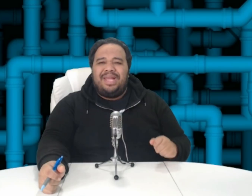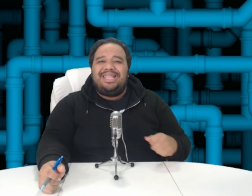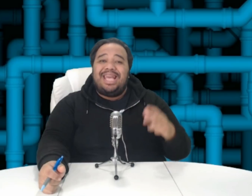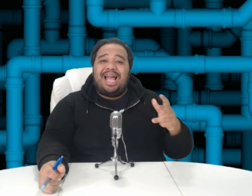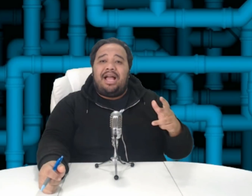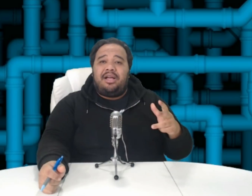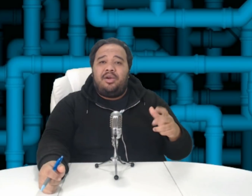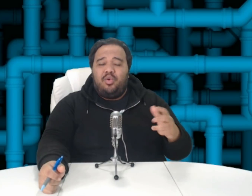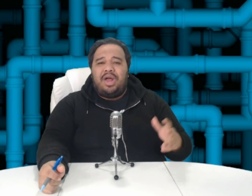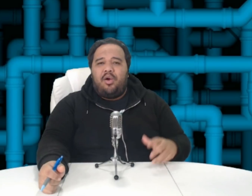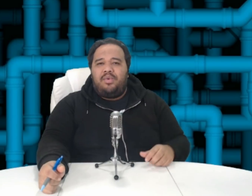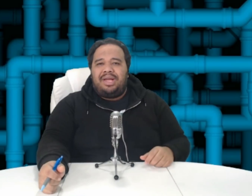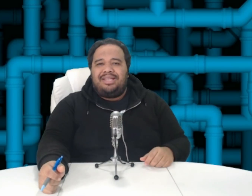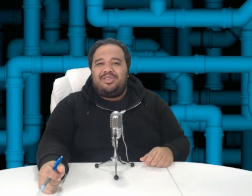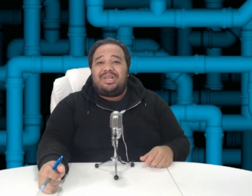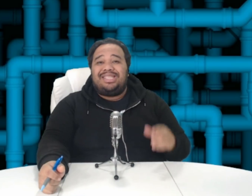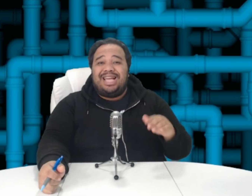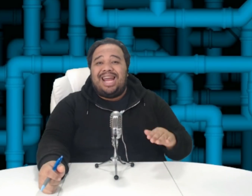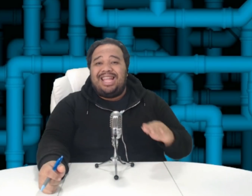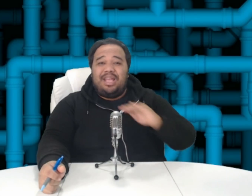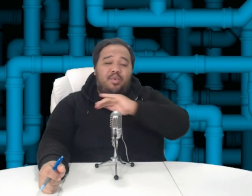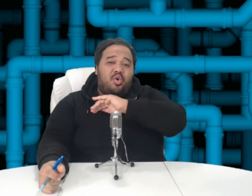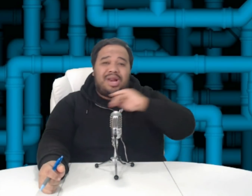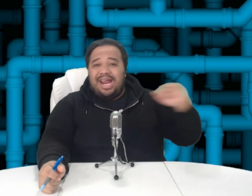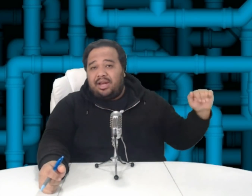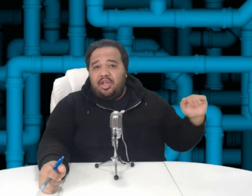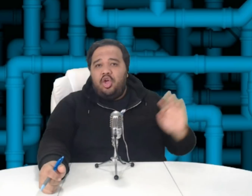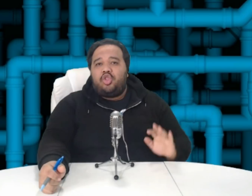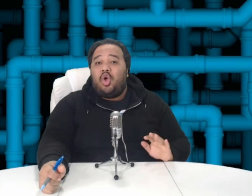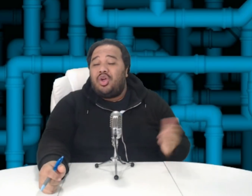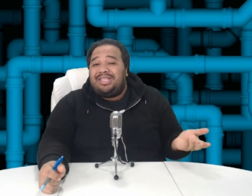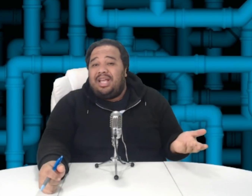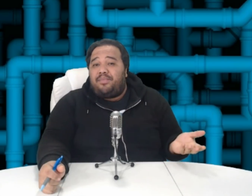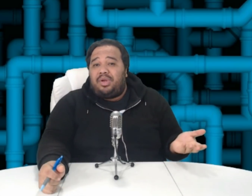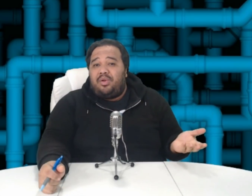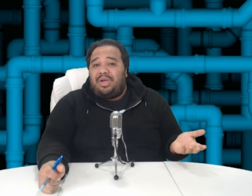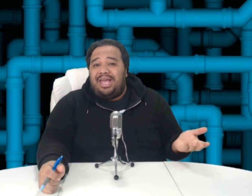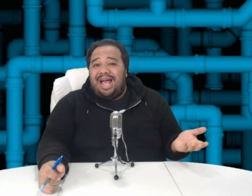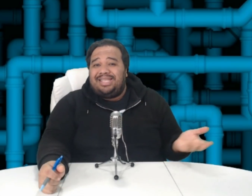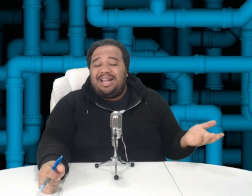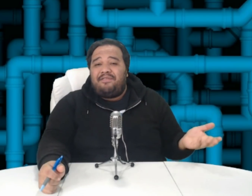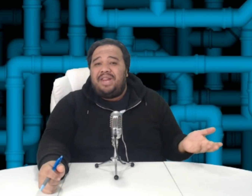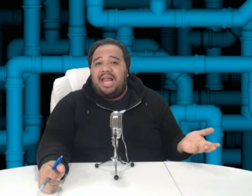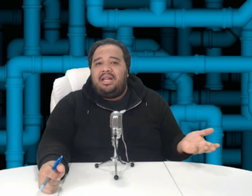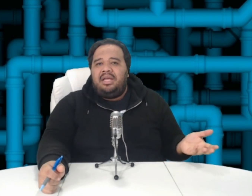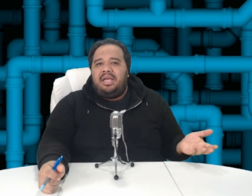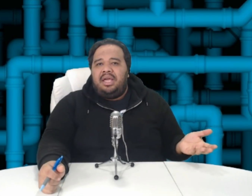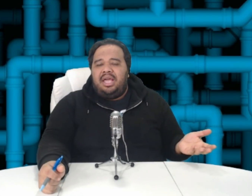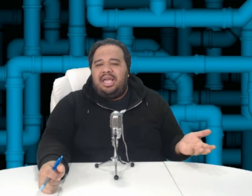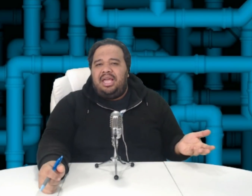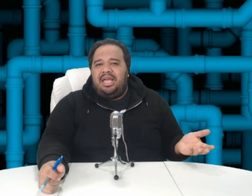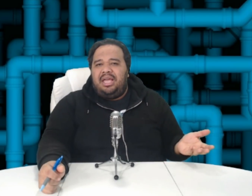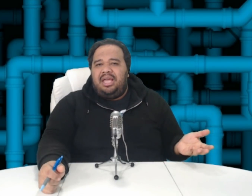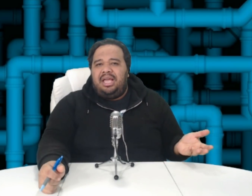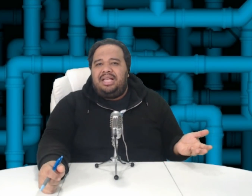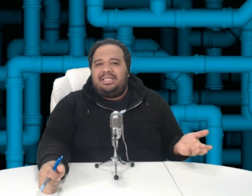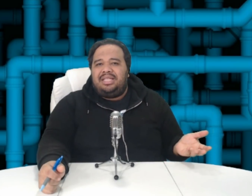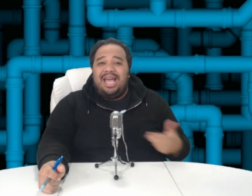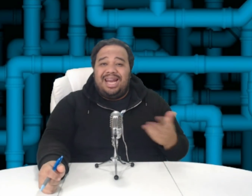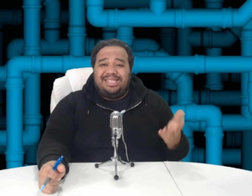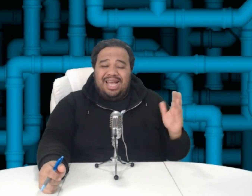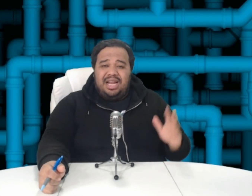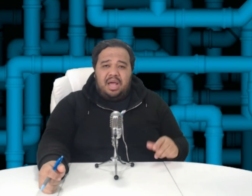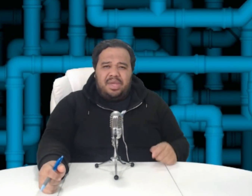no reivindican una obra, sino que se encargan de borrar todo lo que hicieron, porque lo que hacen al final